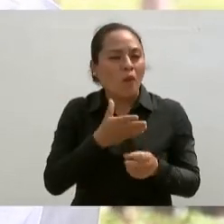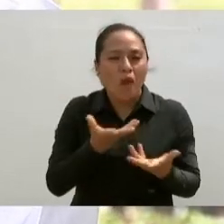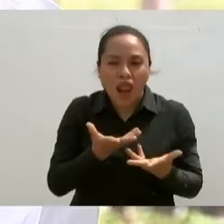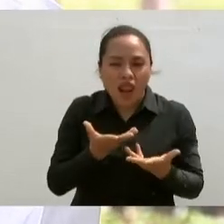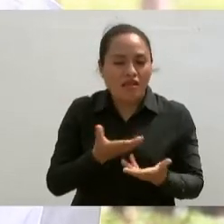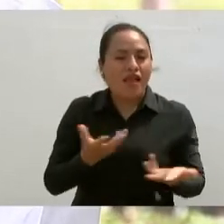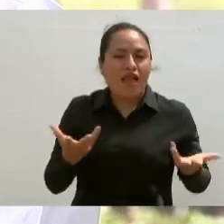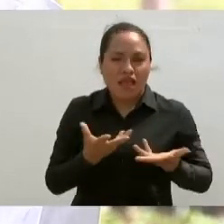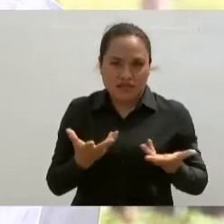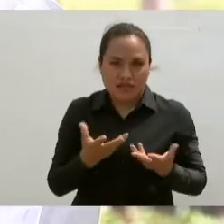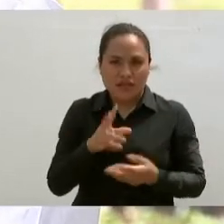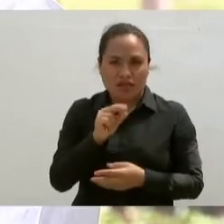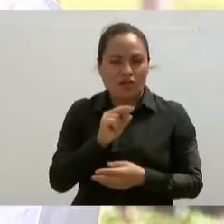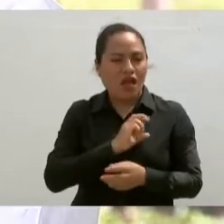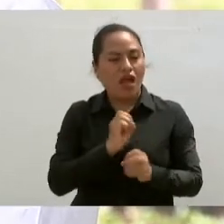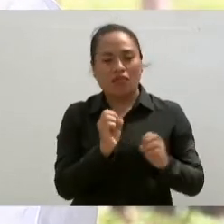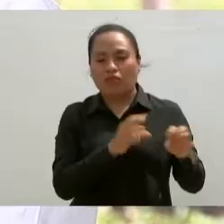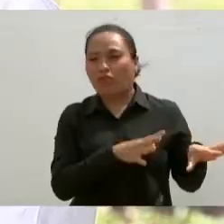a los jóvenes.